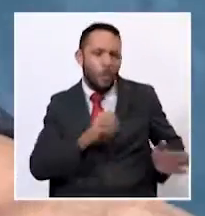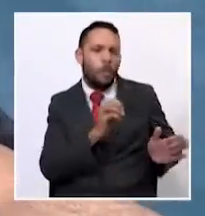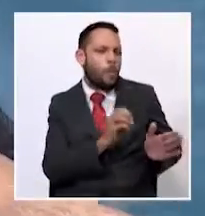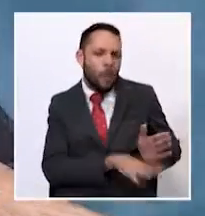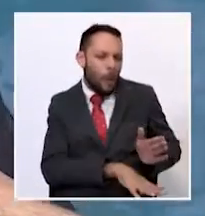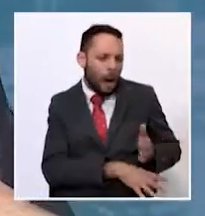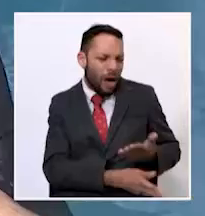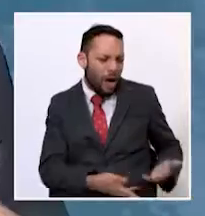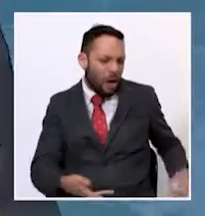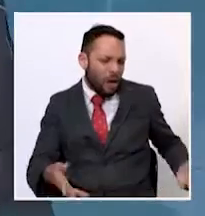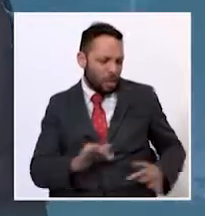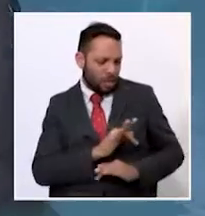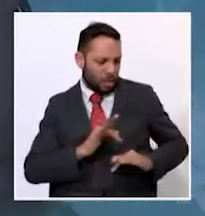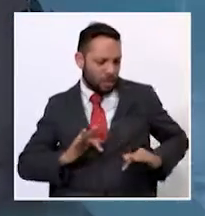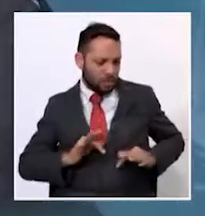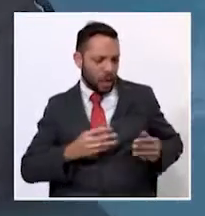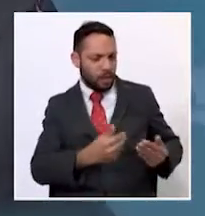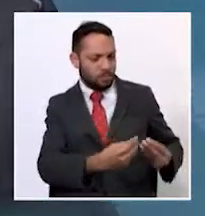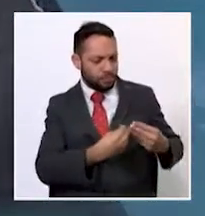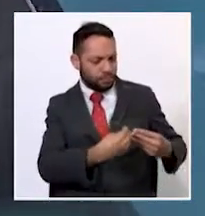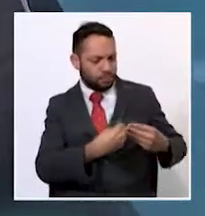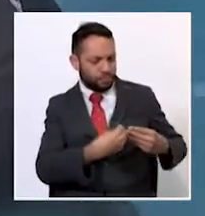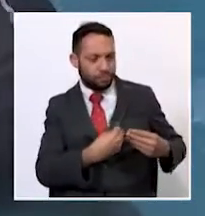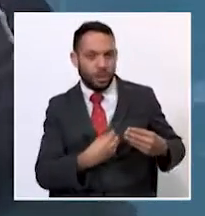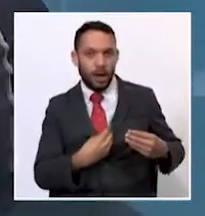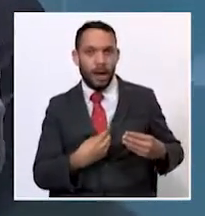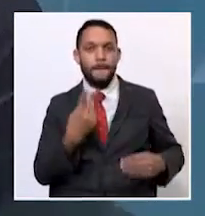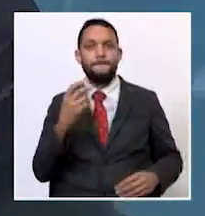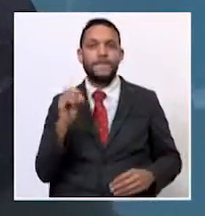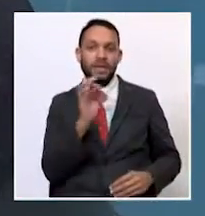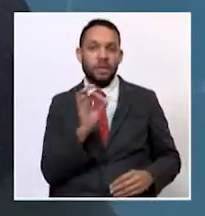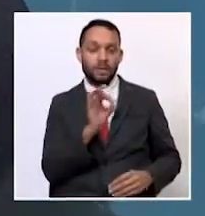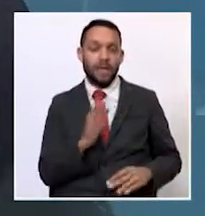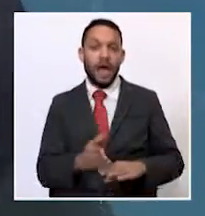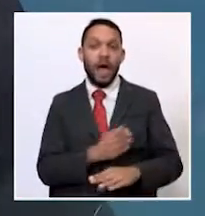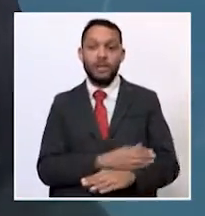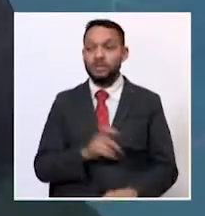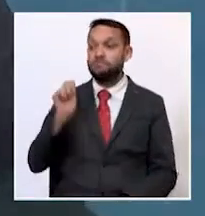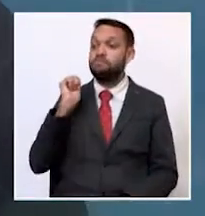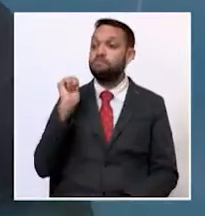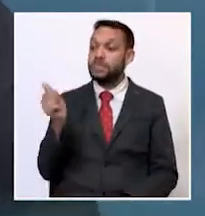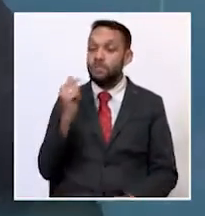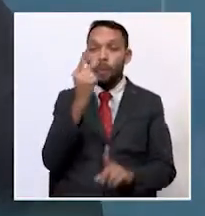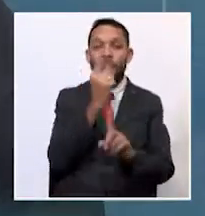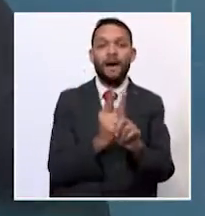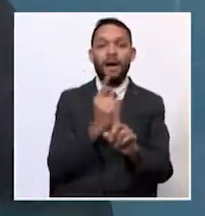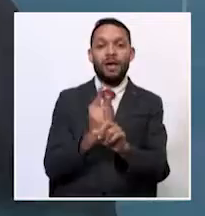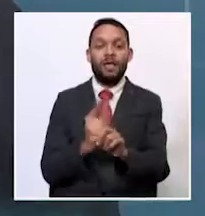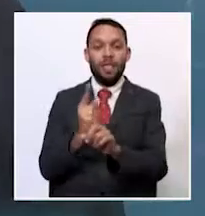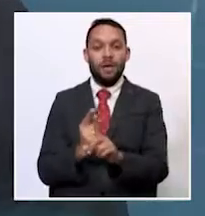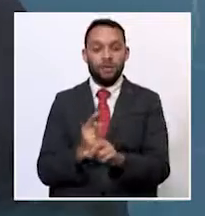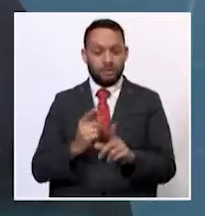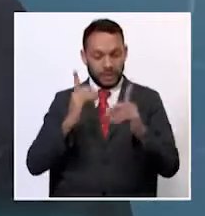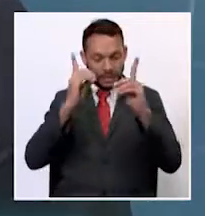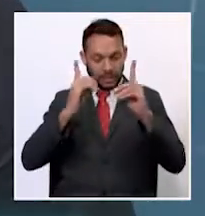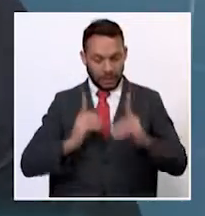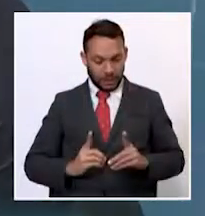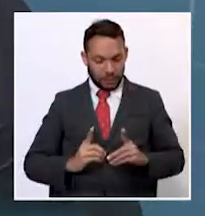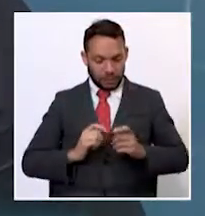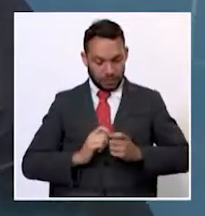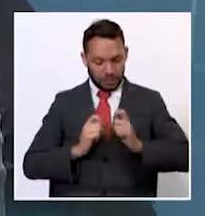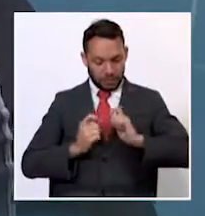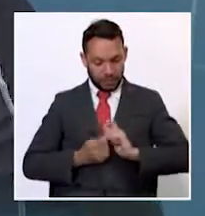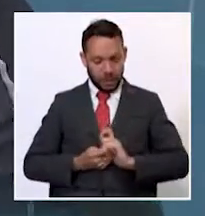los médicos. Ese es el 20%, el resto lo pone el paciente. De manera que a una persona, como nos